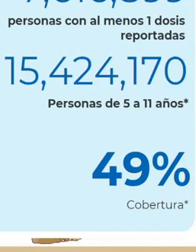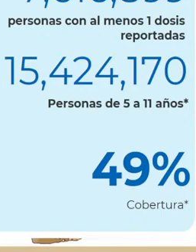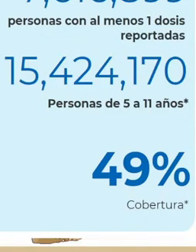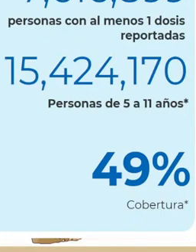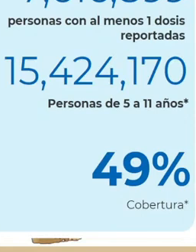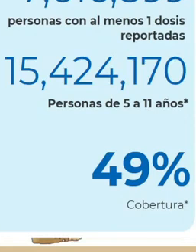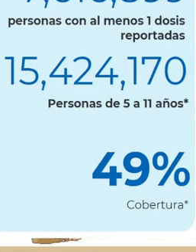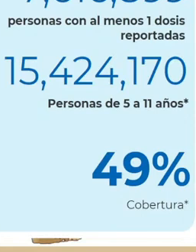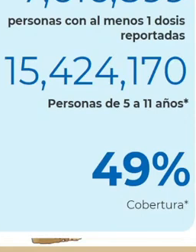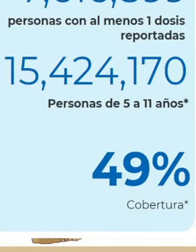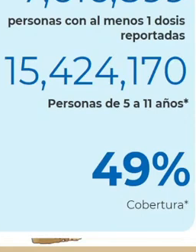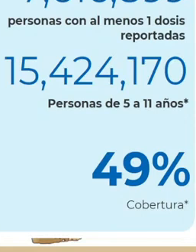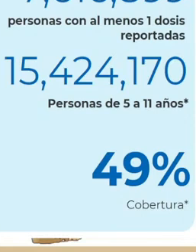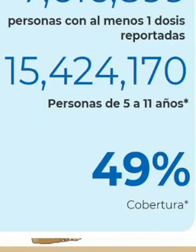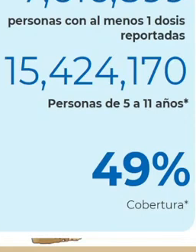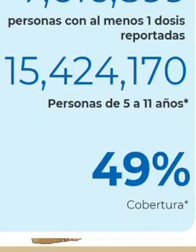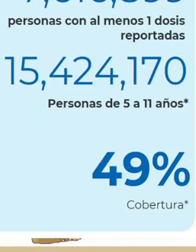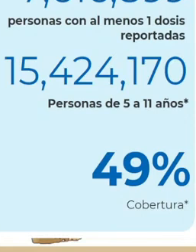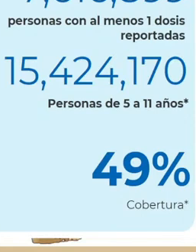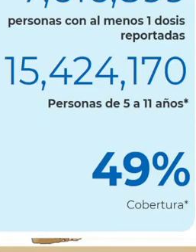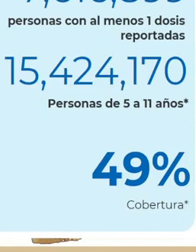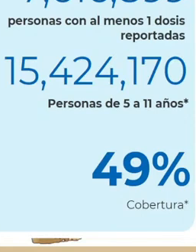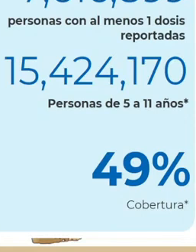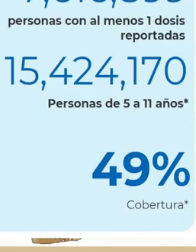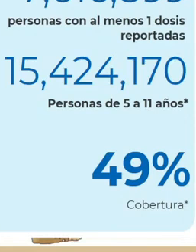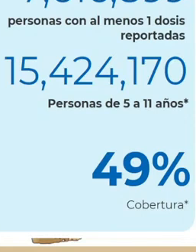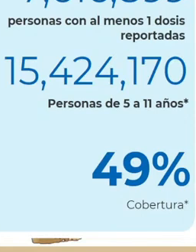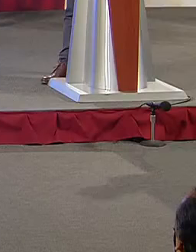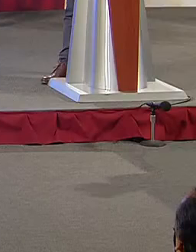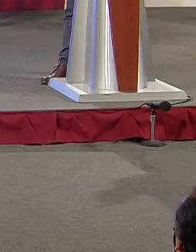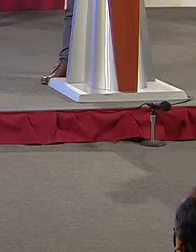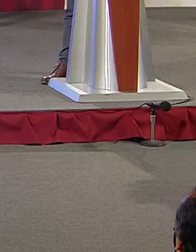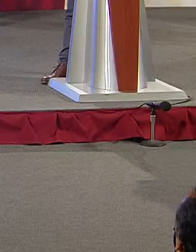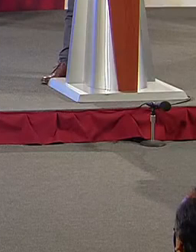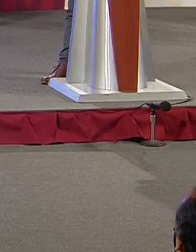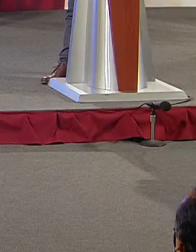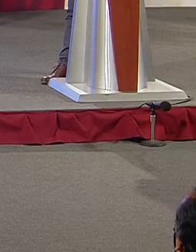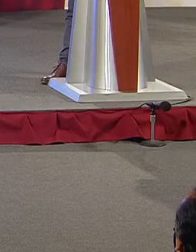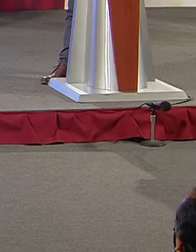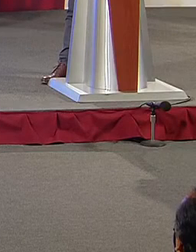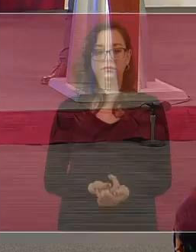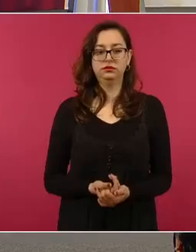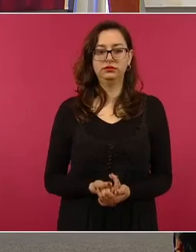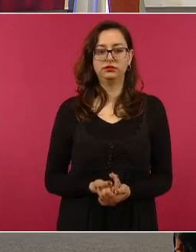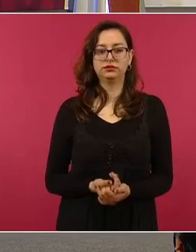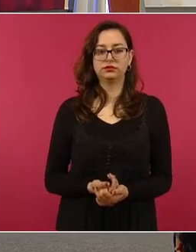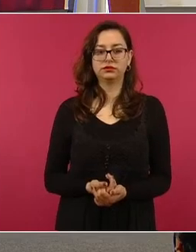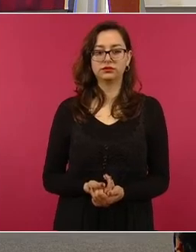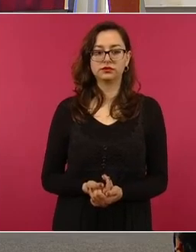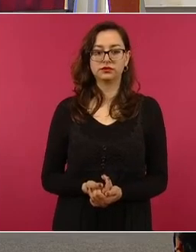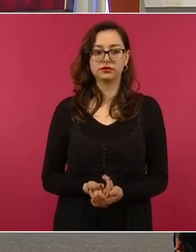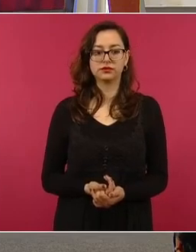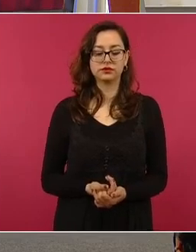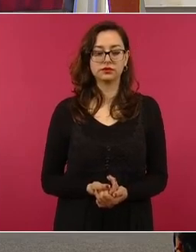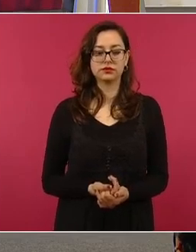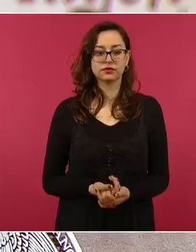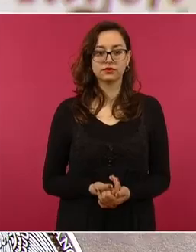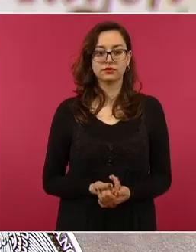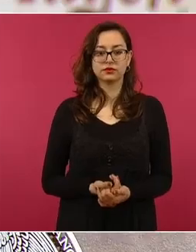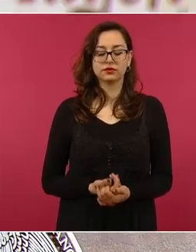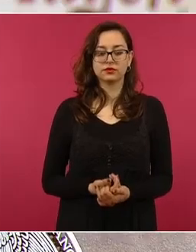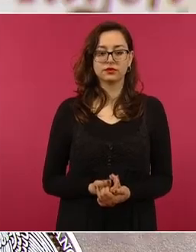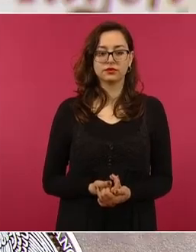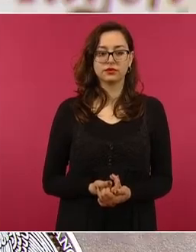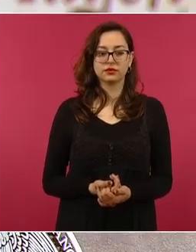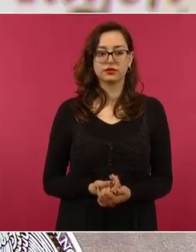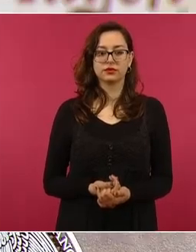vacunación, 91% en el caso de los adultos, 64% en los adolescentes y casi